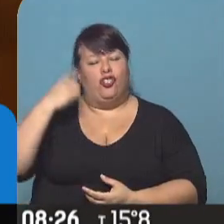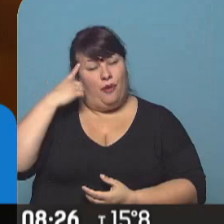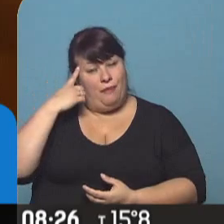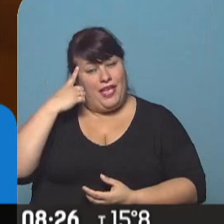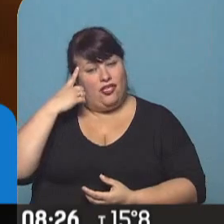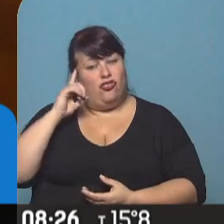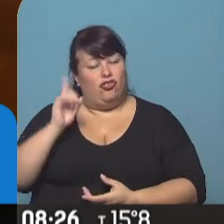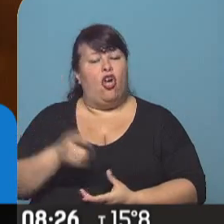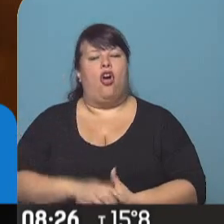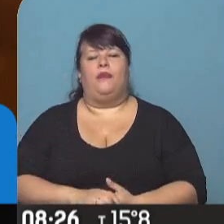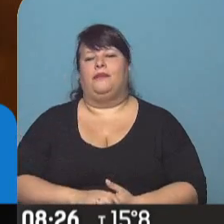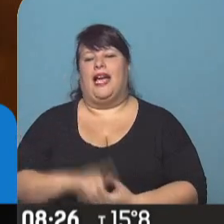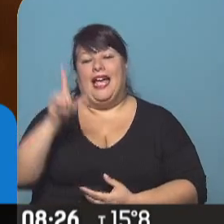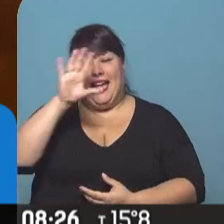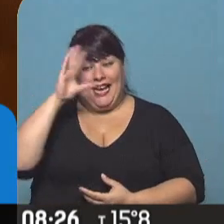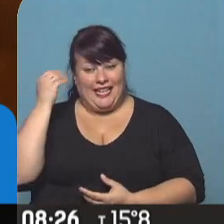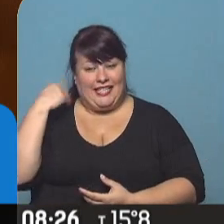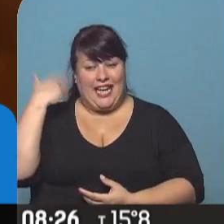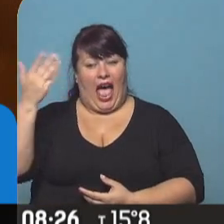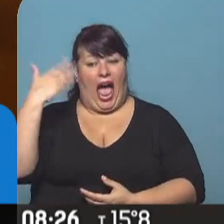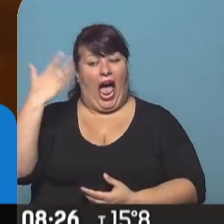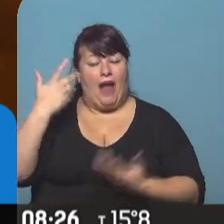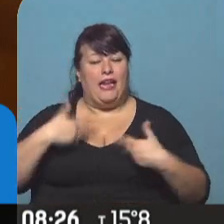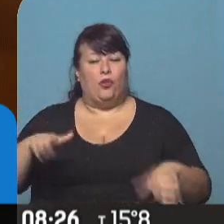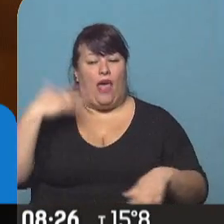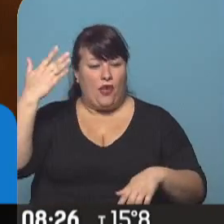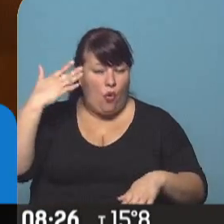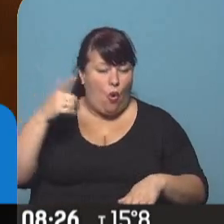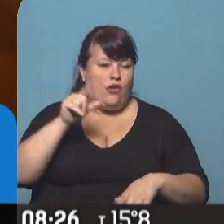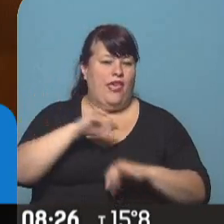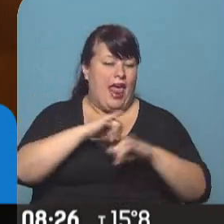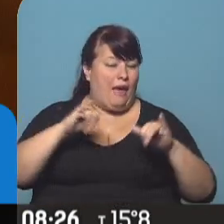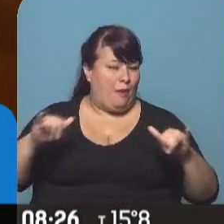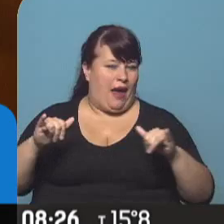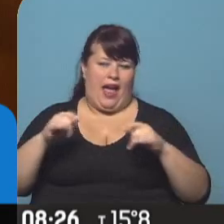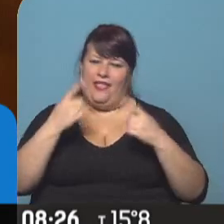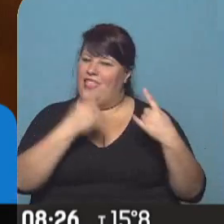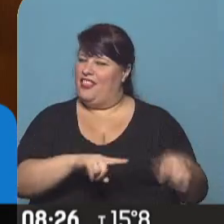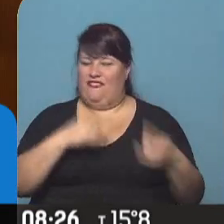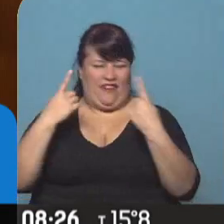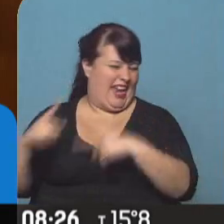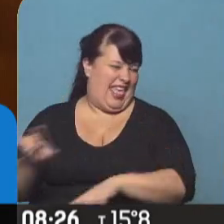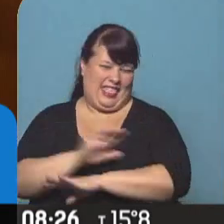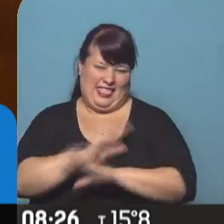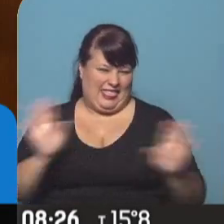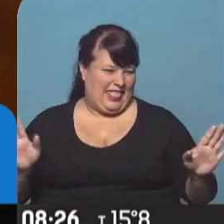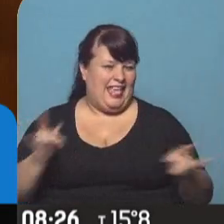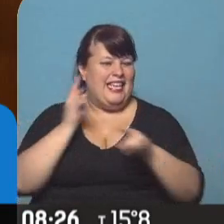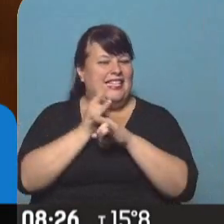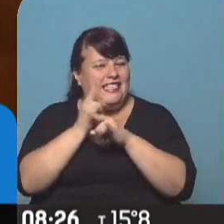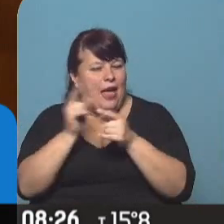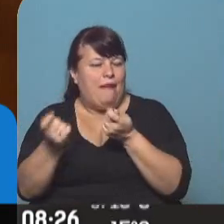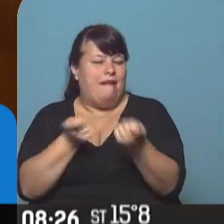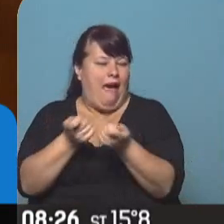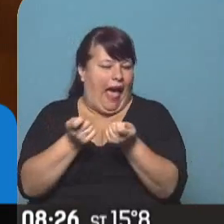de hecho la cristina que hablaba espontáneamente en los discursos y la de los spots no eran exactamente iguales no siempre hay como un